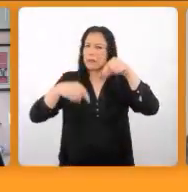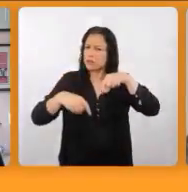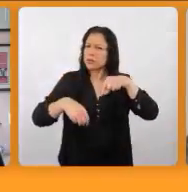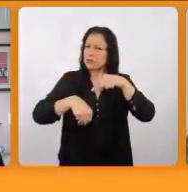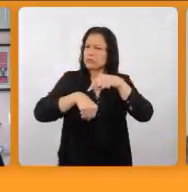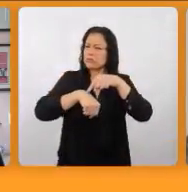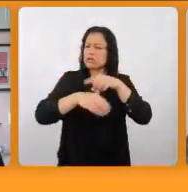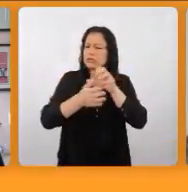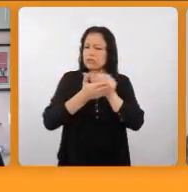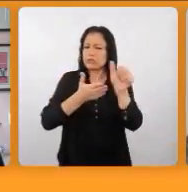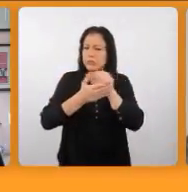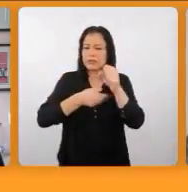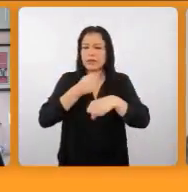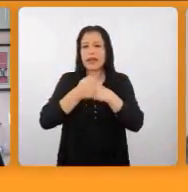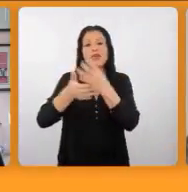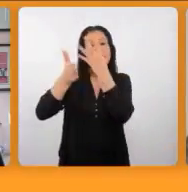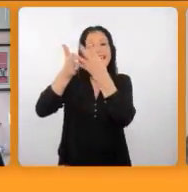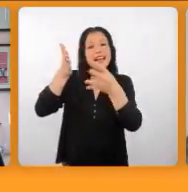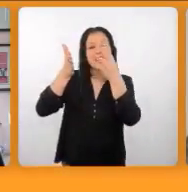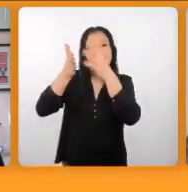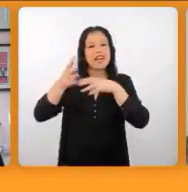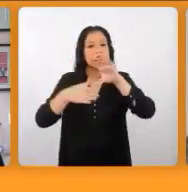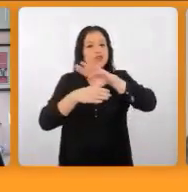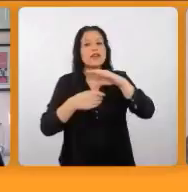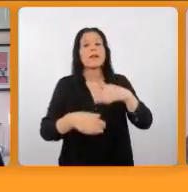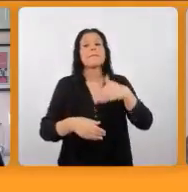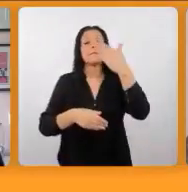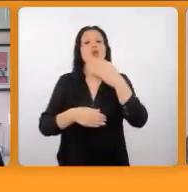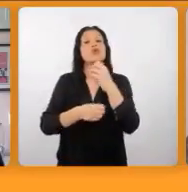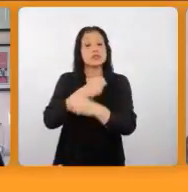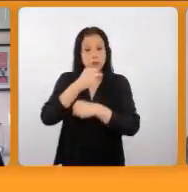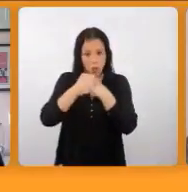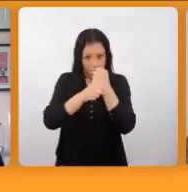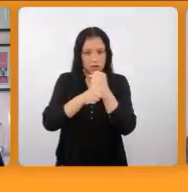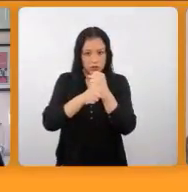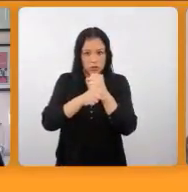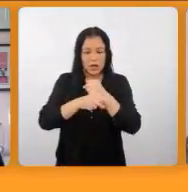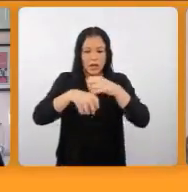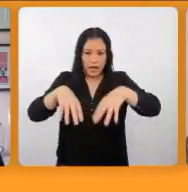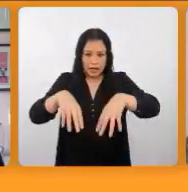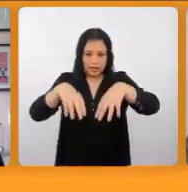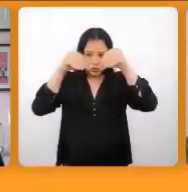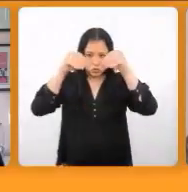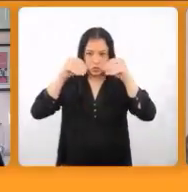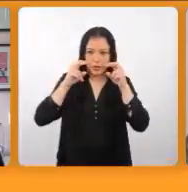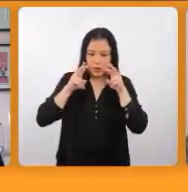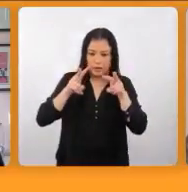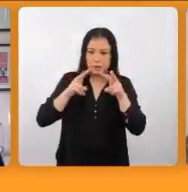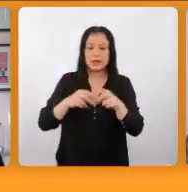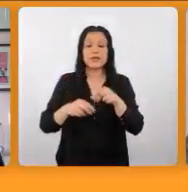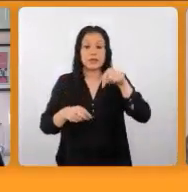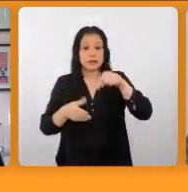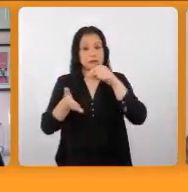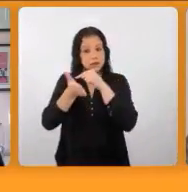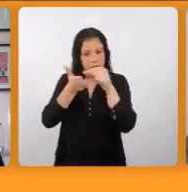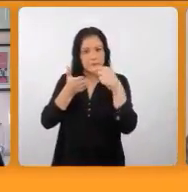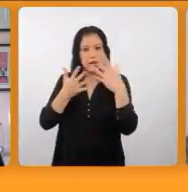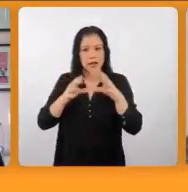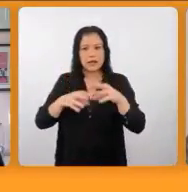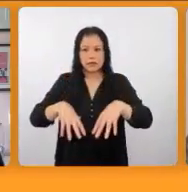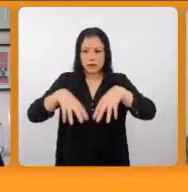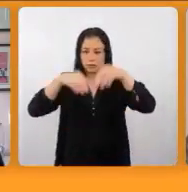año el calendario de ferias del siguiente año, ¿no? Justamente esta semana ya se lanzaron